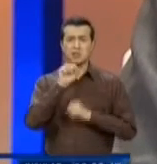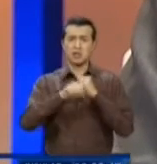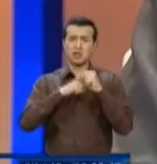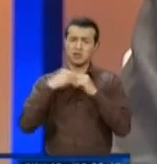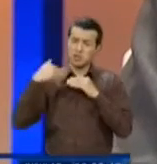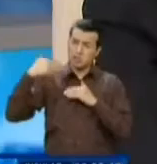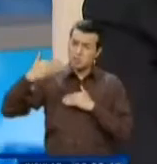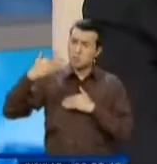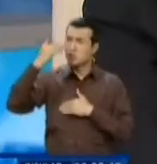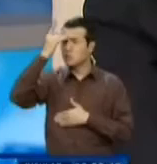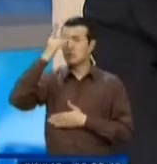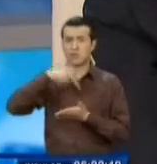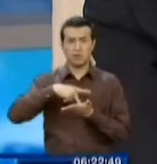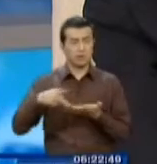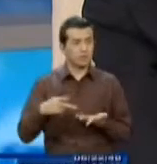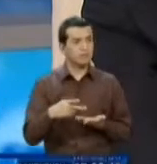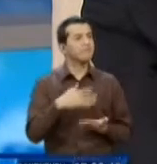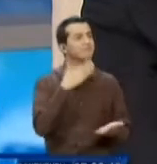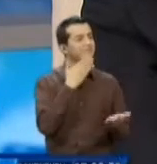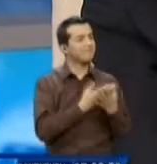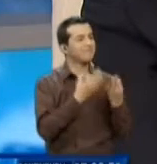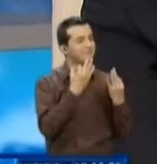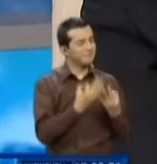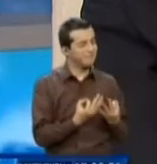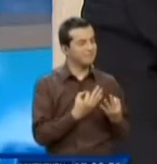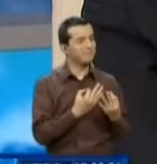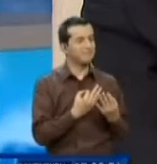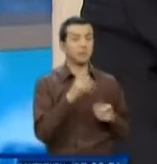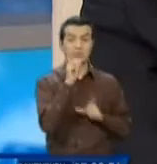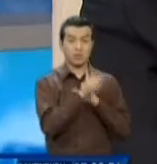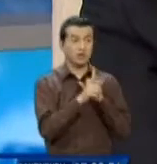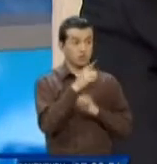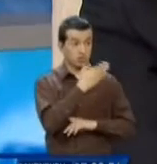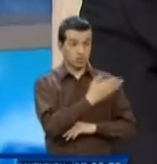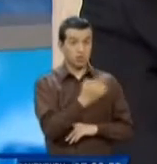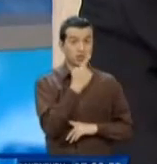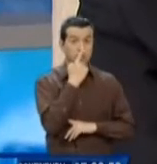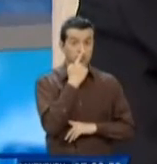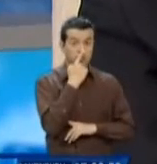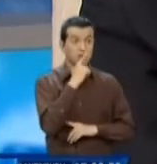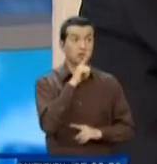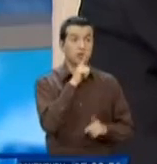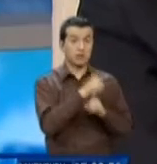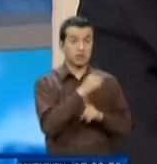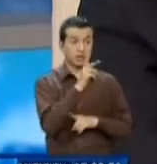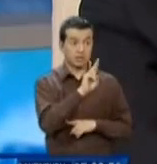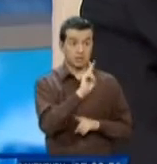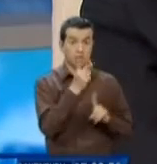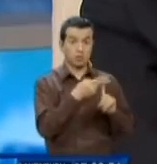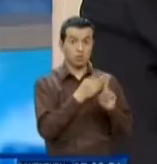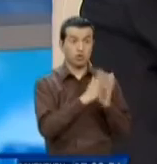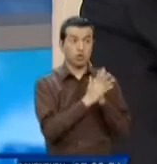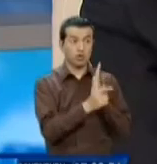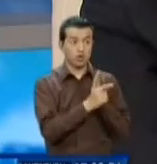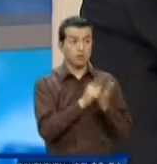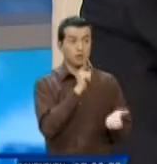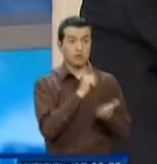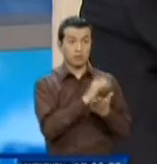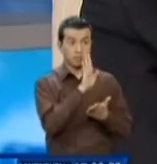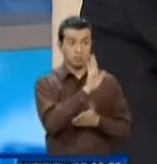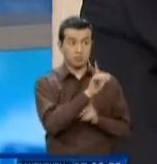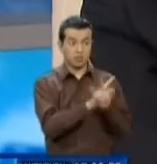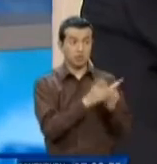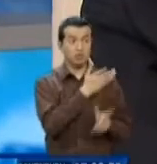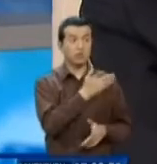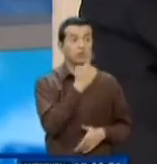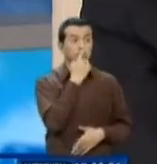Virgilio Rodríguez, muchas gracias por estar con nosotros. Y las personas que estén interesadas, esta es una segunda edición, por cierto. Sí, es una segunda edición. Las personas que estén interesadas,